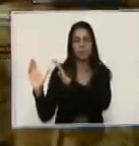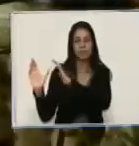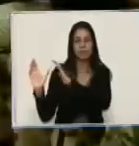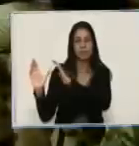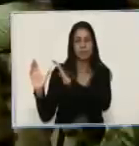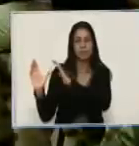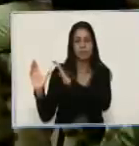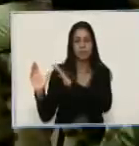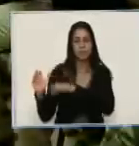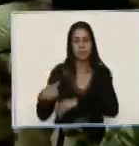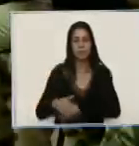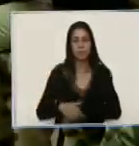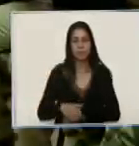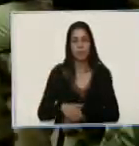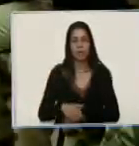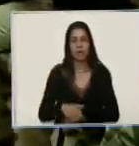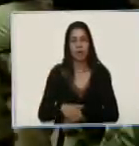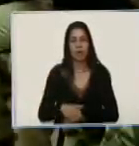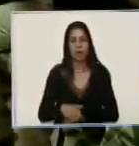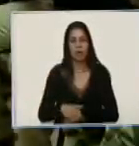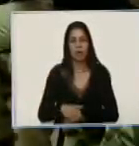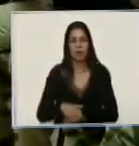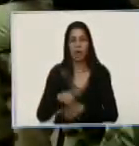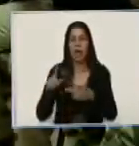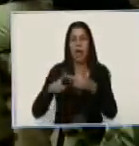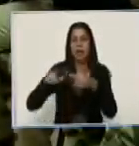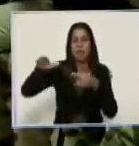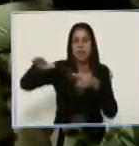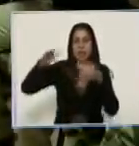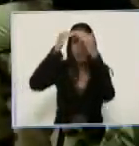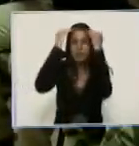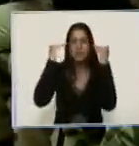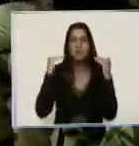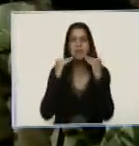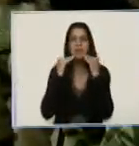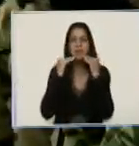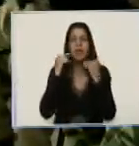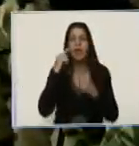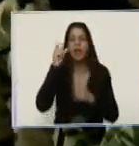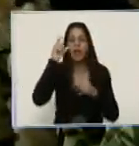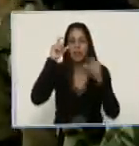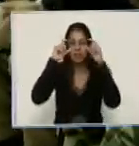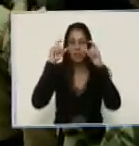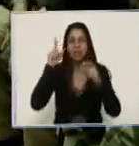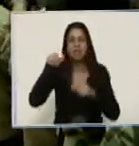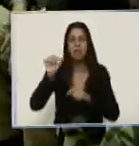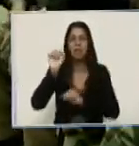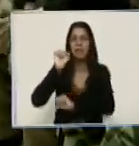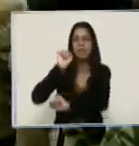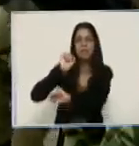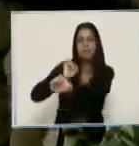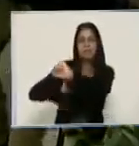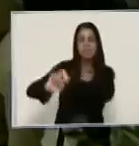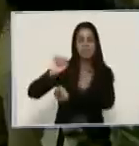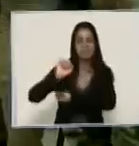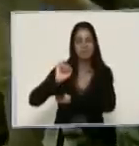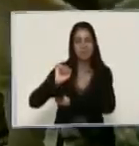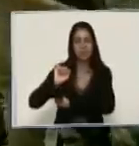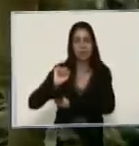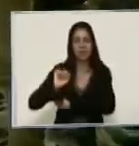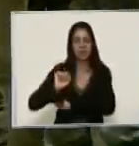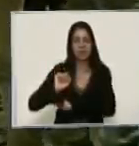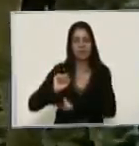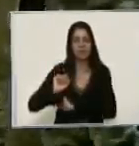a Delcy, la chiquita Delcy Rodríguez, que le dio mal a Andreu ahí al